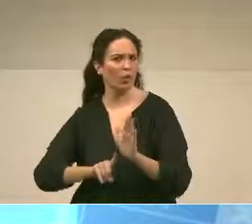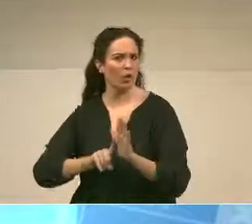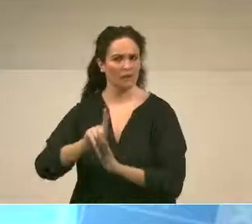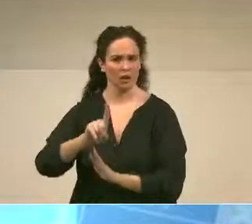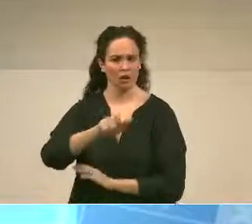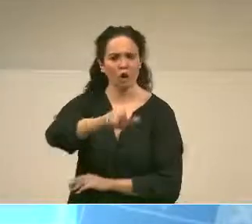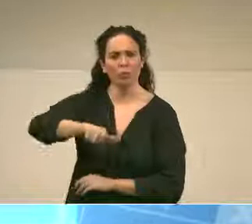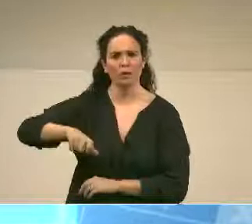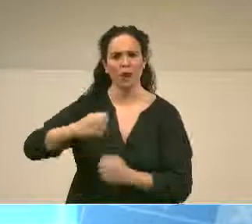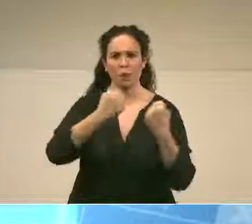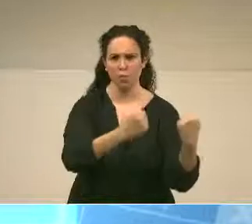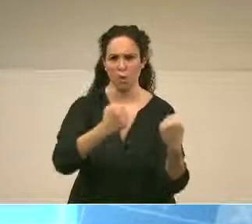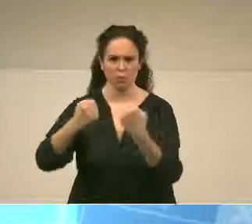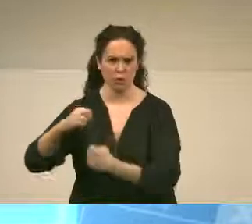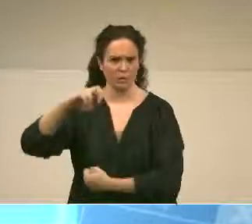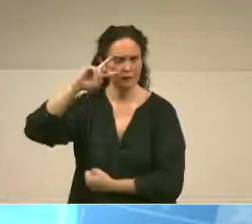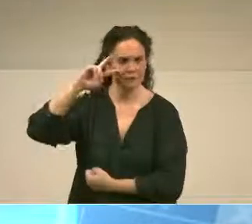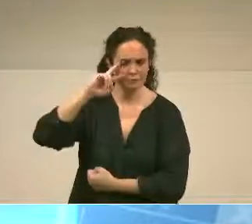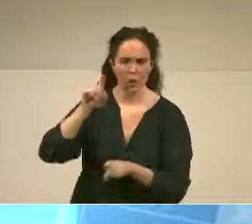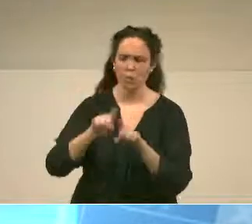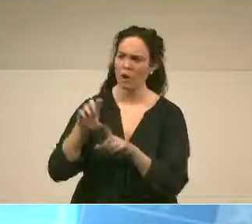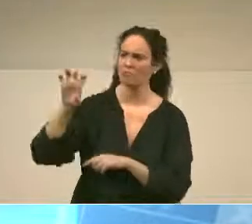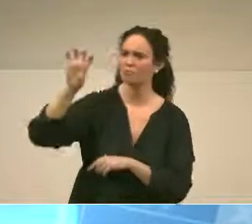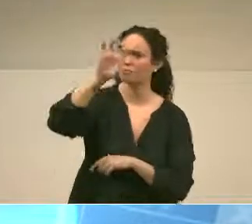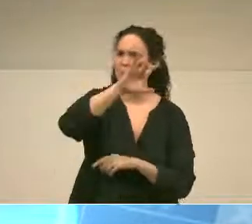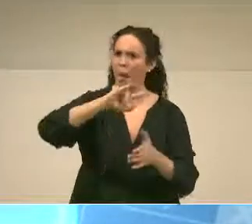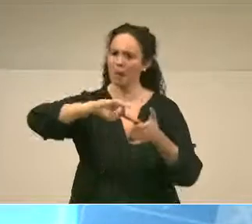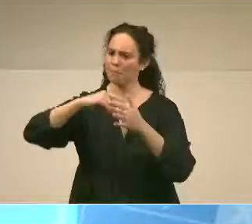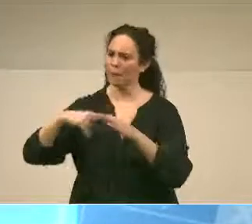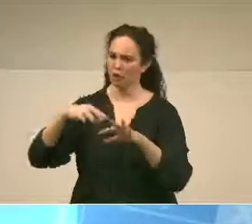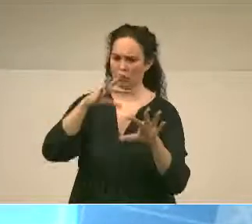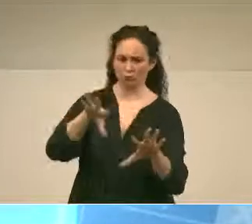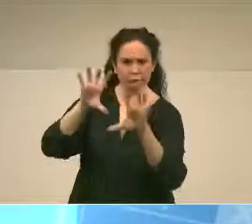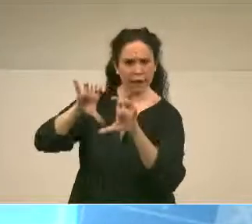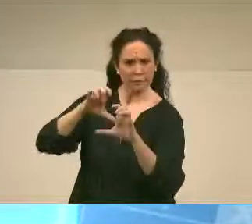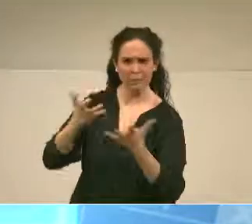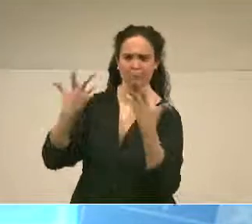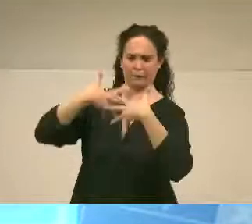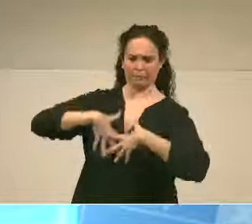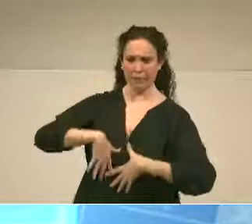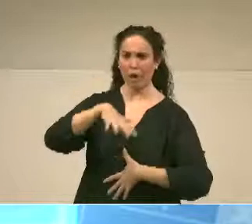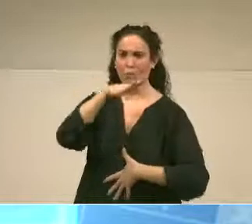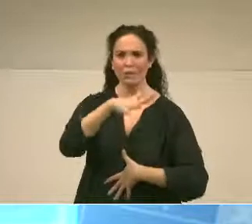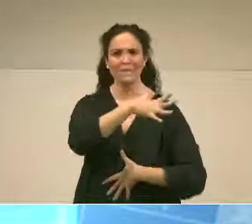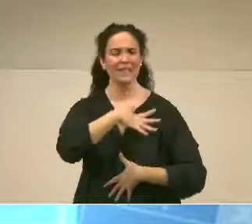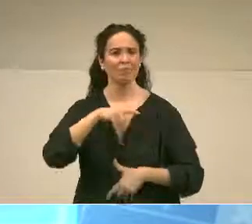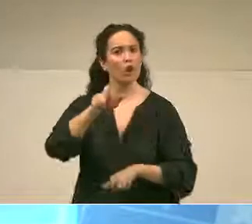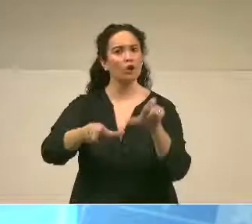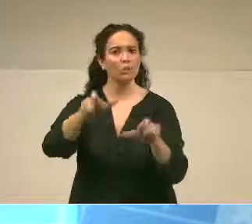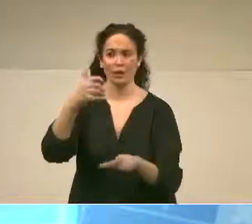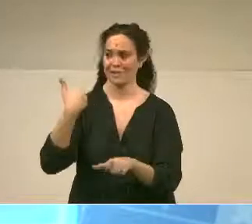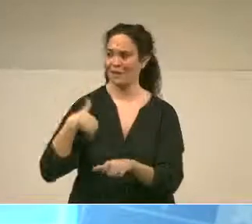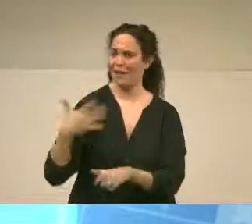cómo se desarrolla, de cómo se desarrolla en otros países, y para eso requerimos contratar personas que ya han elaborado esa metodología, que